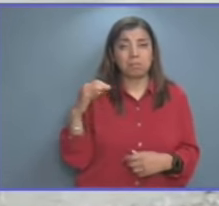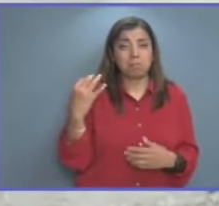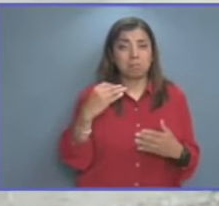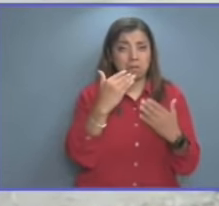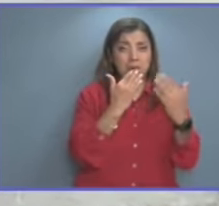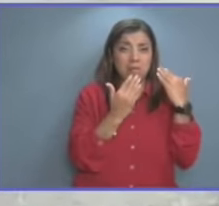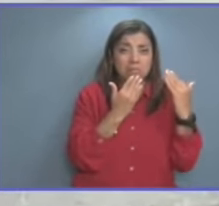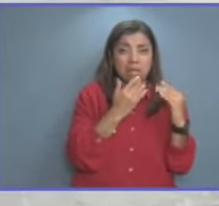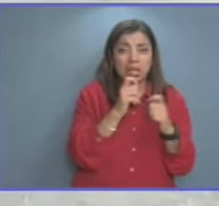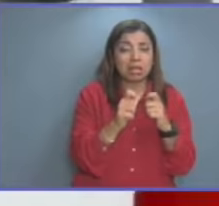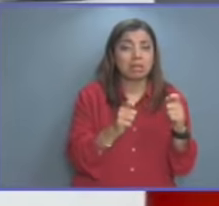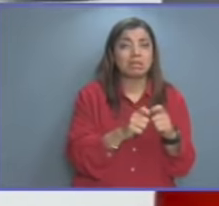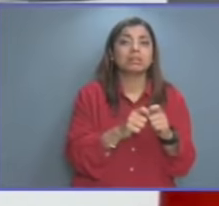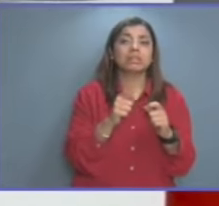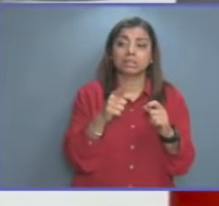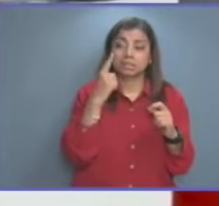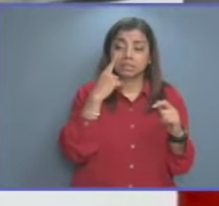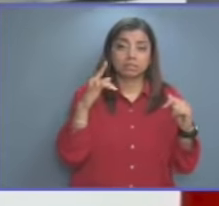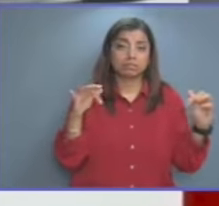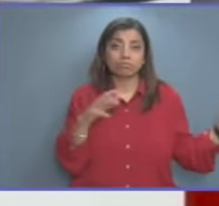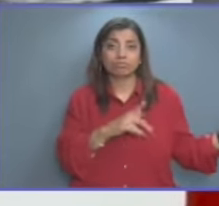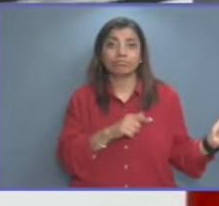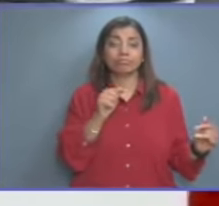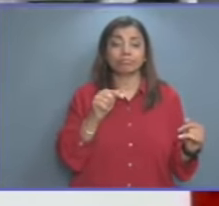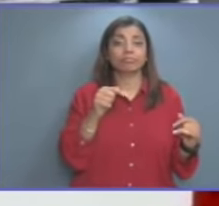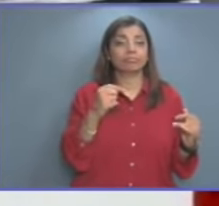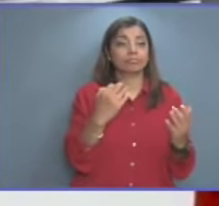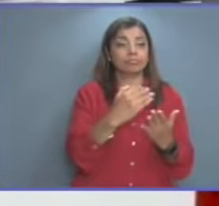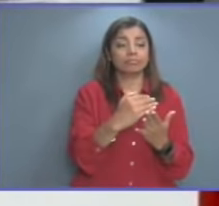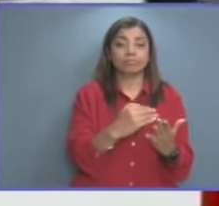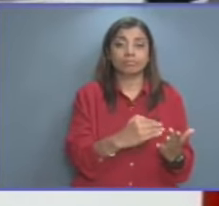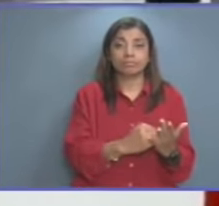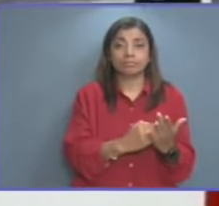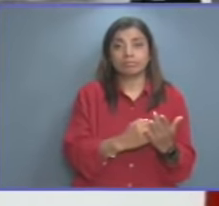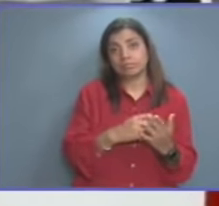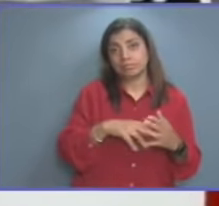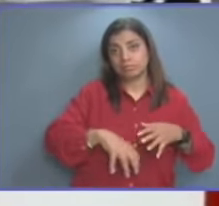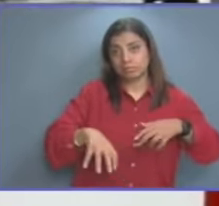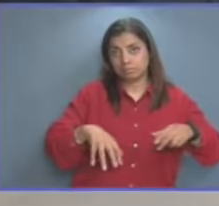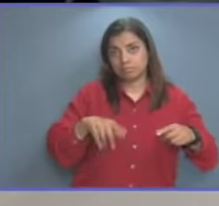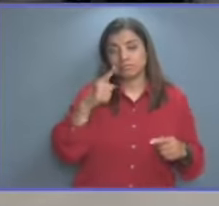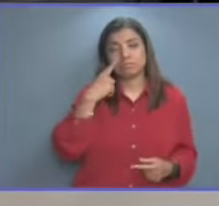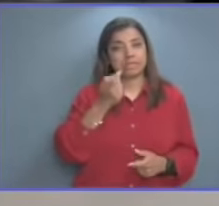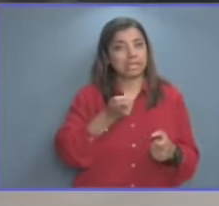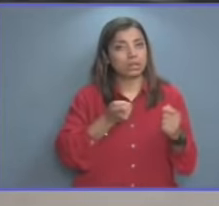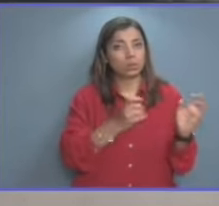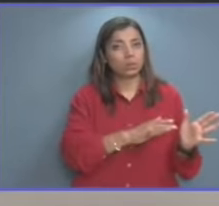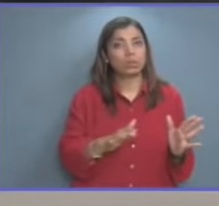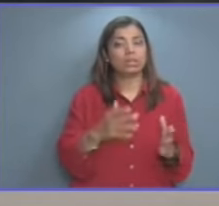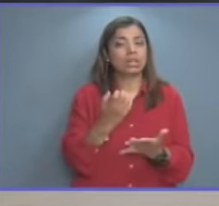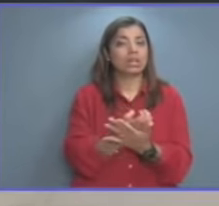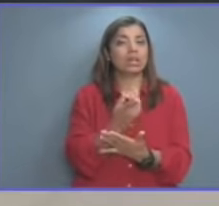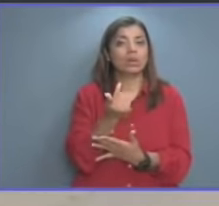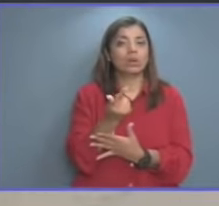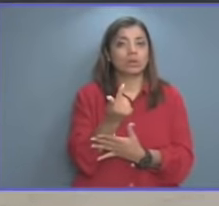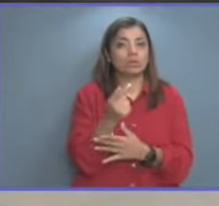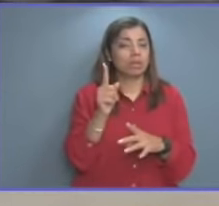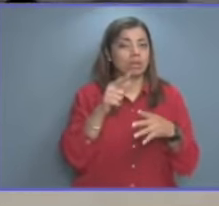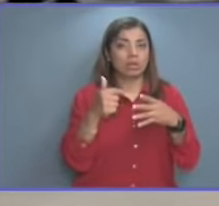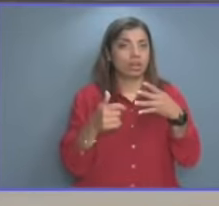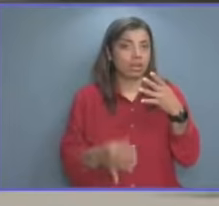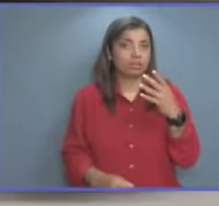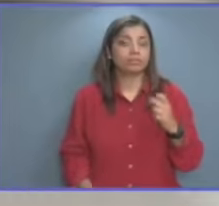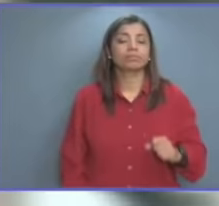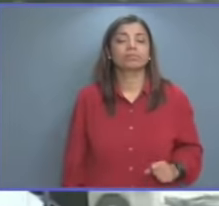detalles atribuyó los enfrentamientos en esos puntos retirados del departamento al control de las economías ilegales